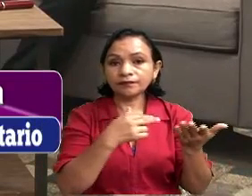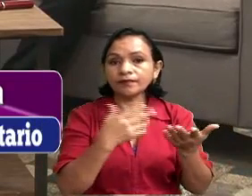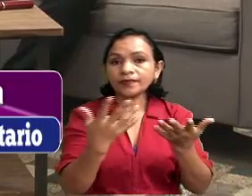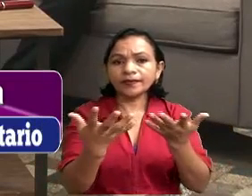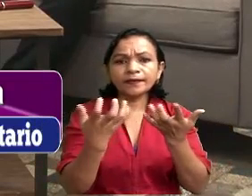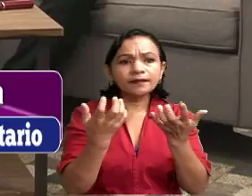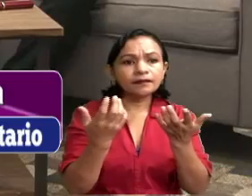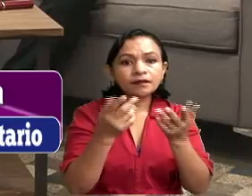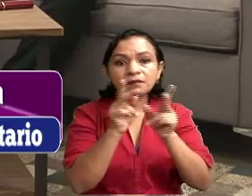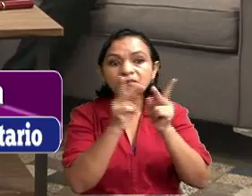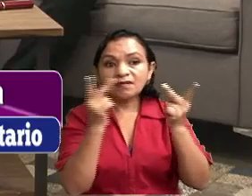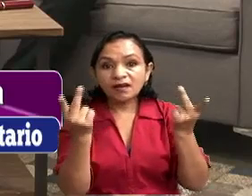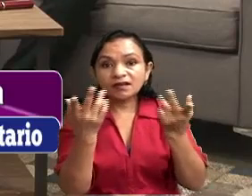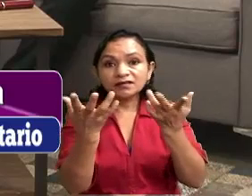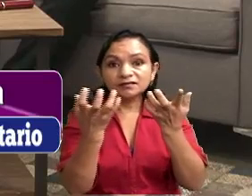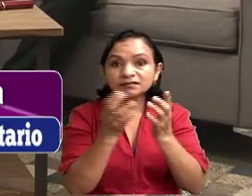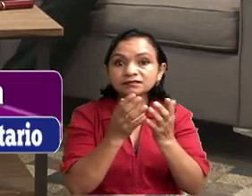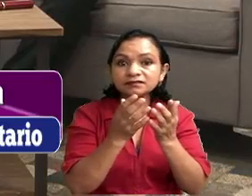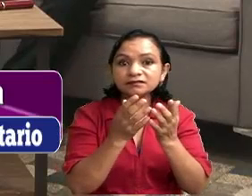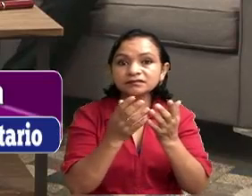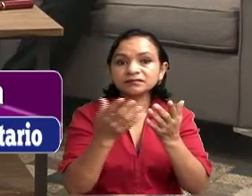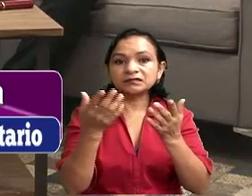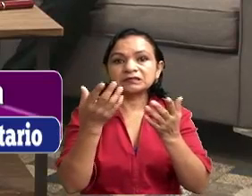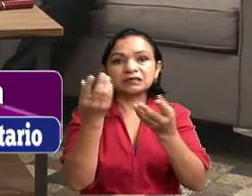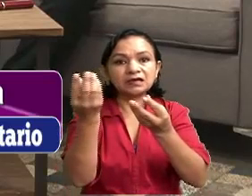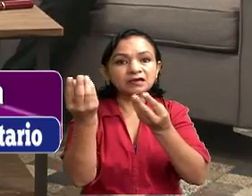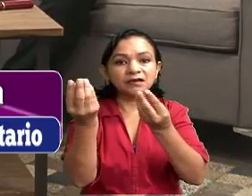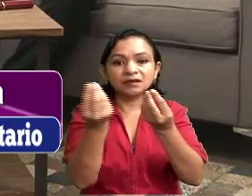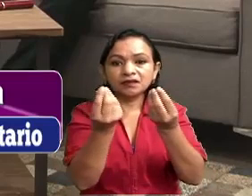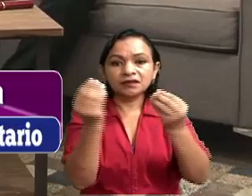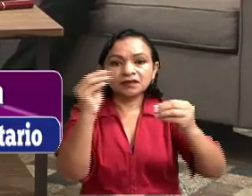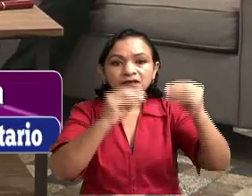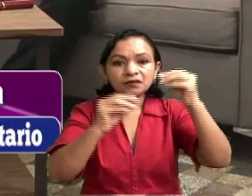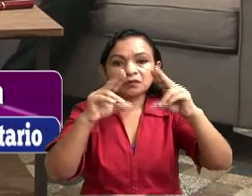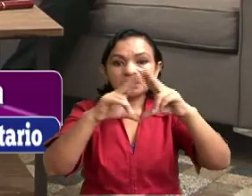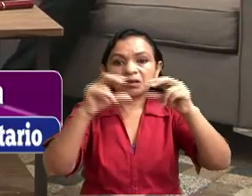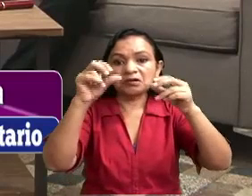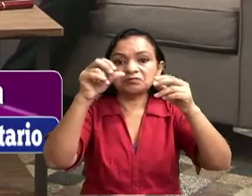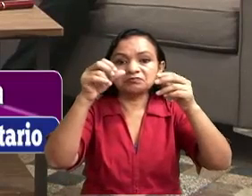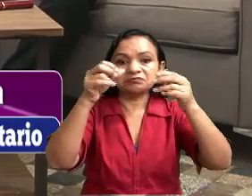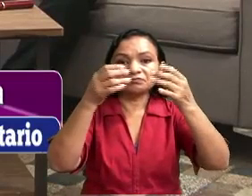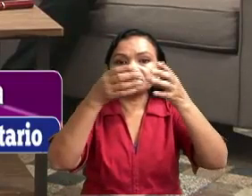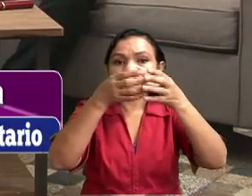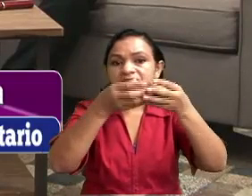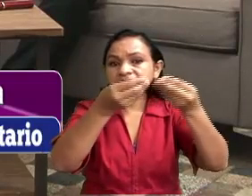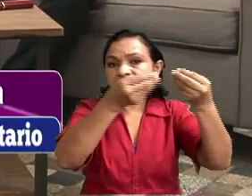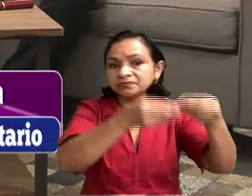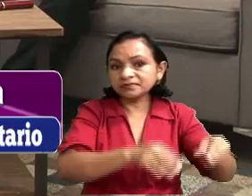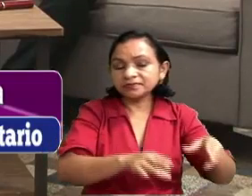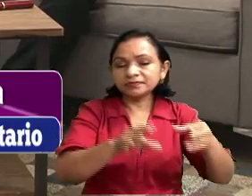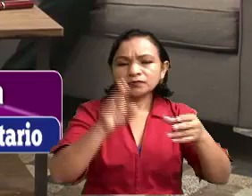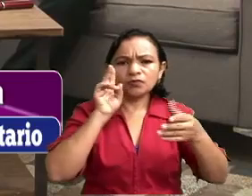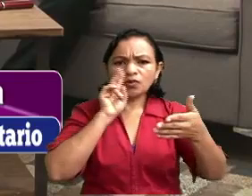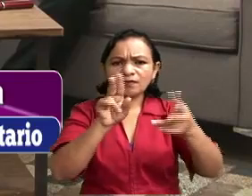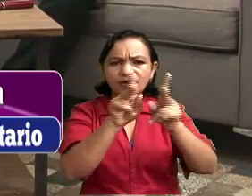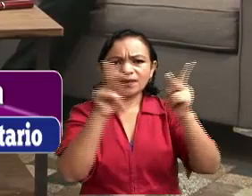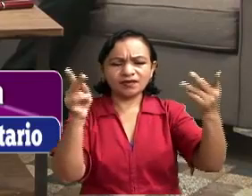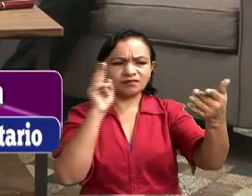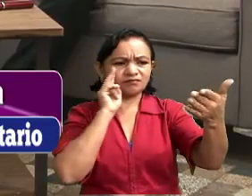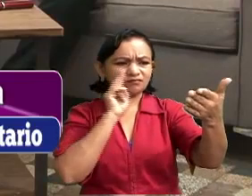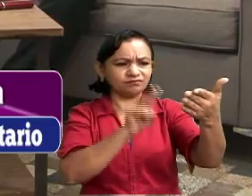diciendo que se hunda más la economía de nuestro país, y que todos los días vos ves los titulares de estos medios